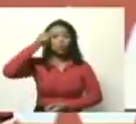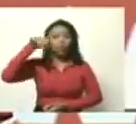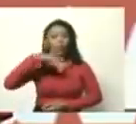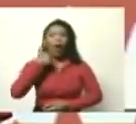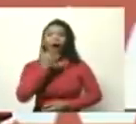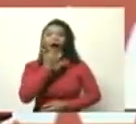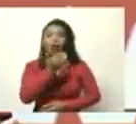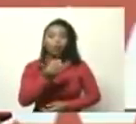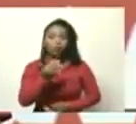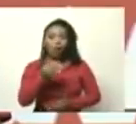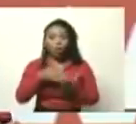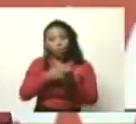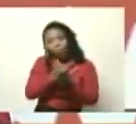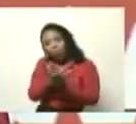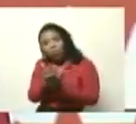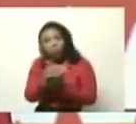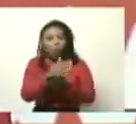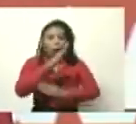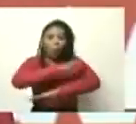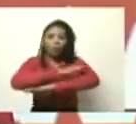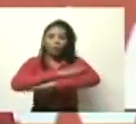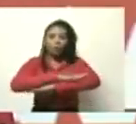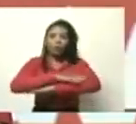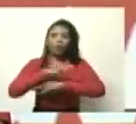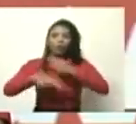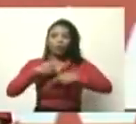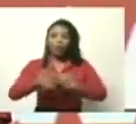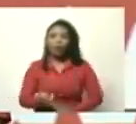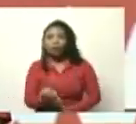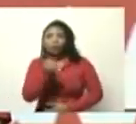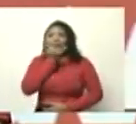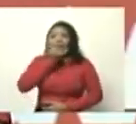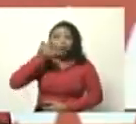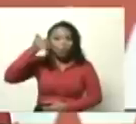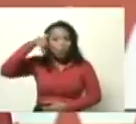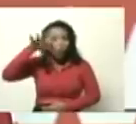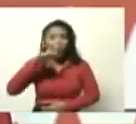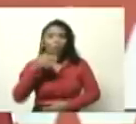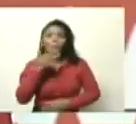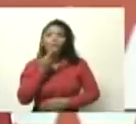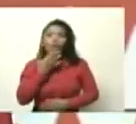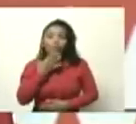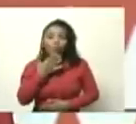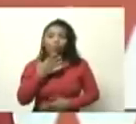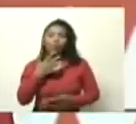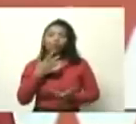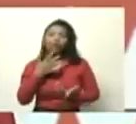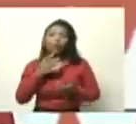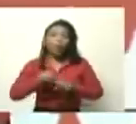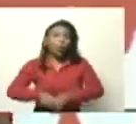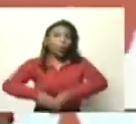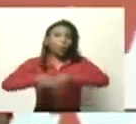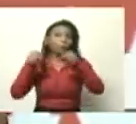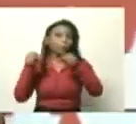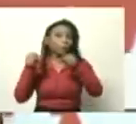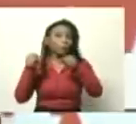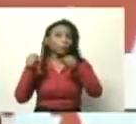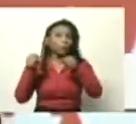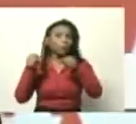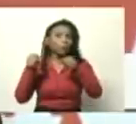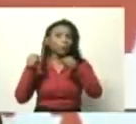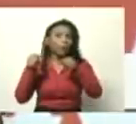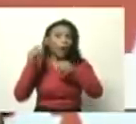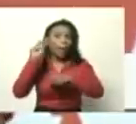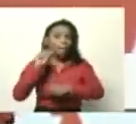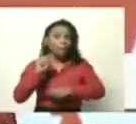cuando hay desviaciones de la conducta revolucionaria, le fallamos al pueblo cuando rompemos con